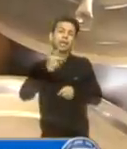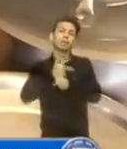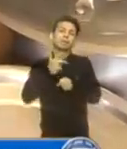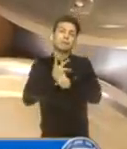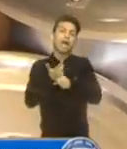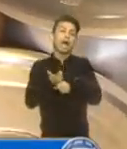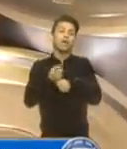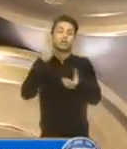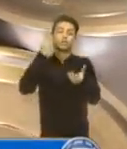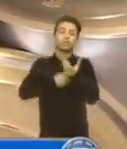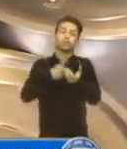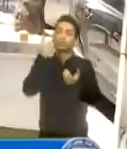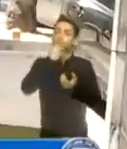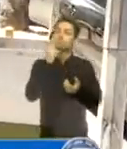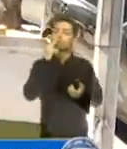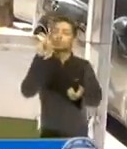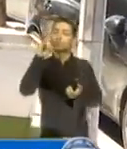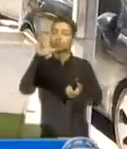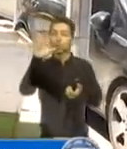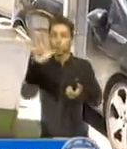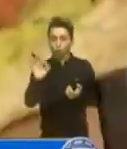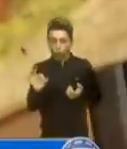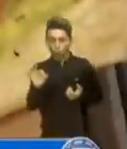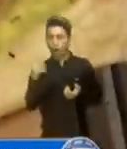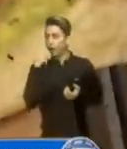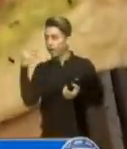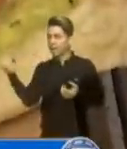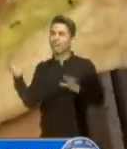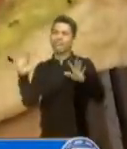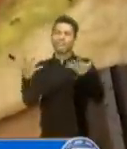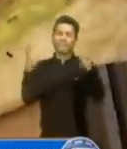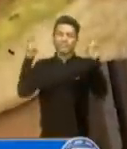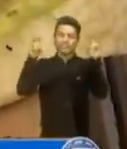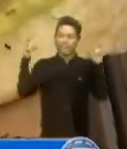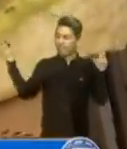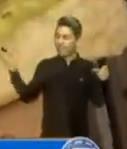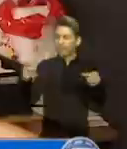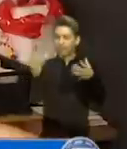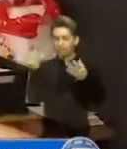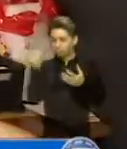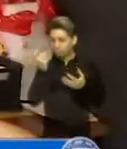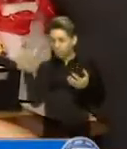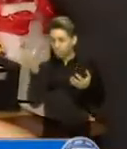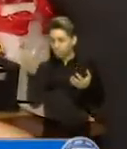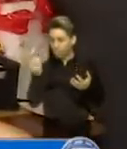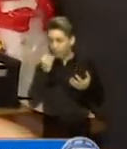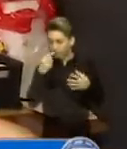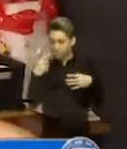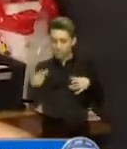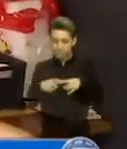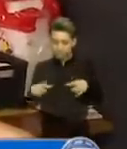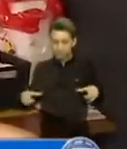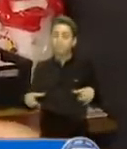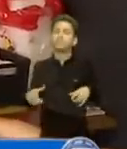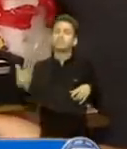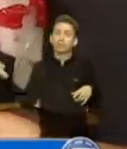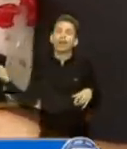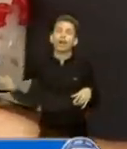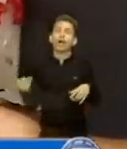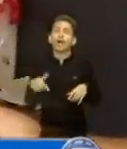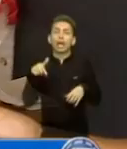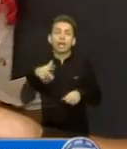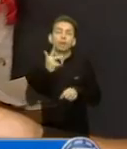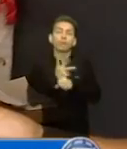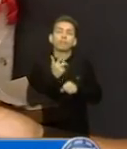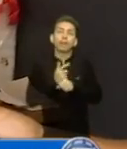Panito. Conozcamos más detalles de este rico platillo. Claro, el Xuco guatemalteco lleva guacamole, que en